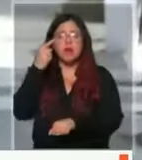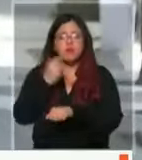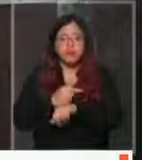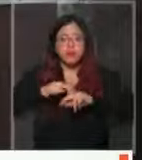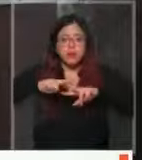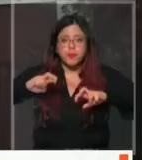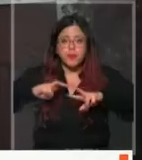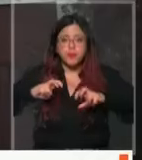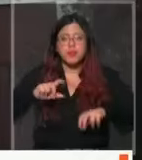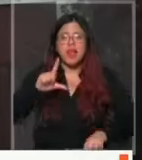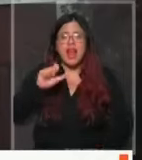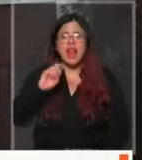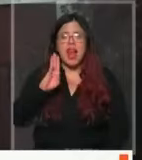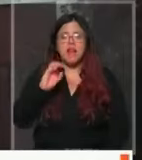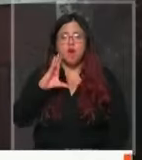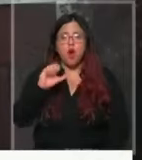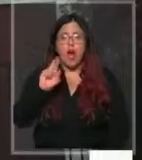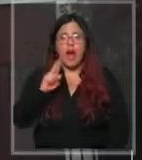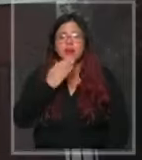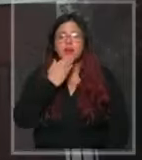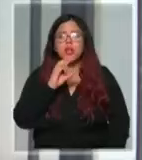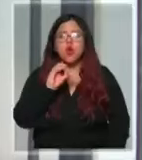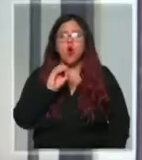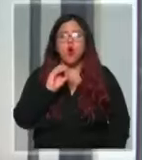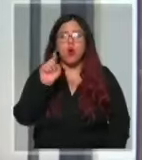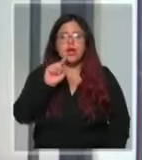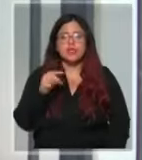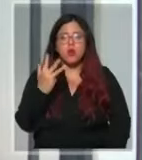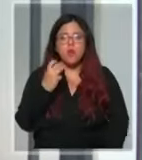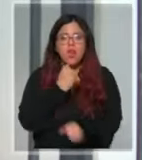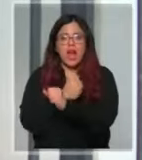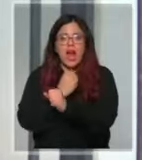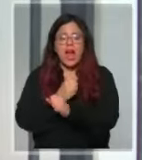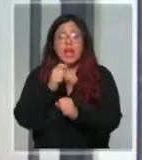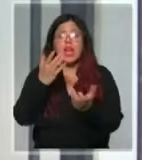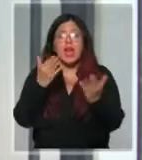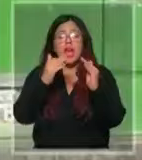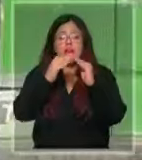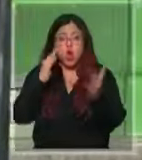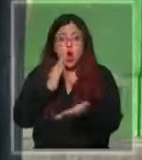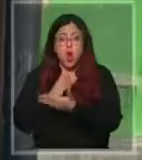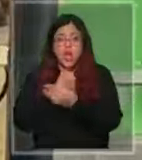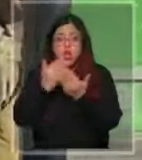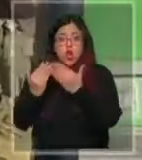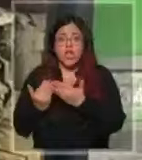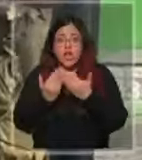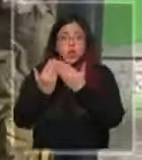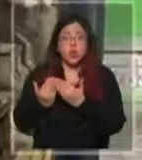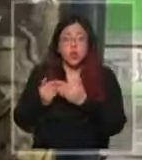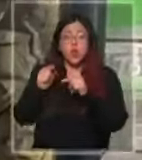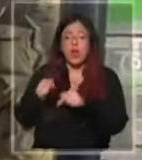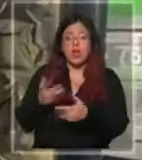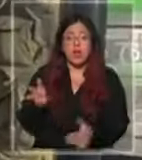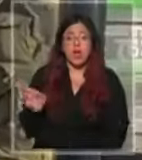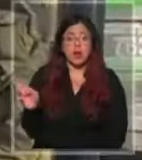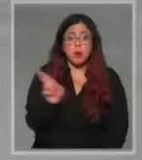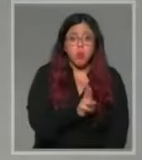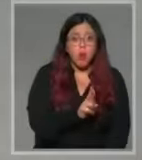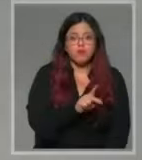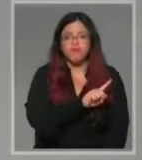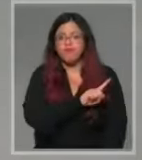al Labocar y el OS-9 de Carabineros. El colegio donde estudian los adolescentes no se refirió al episodio,